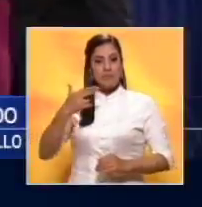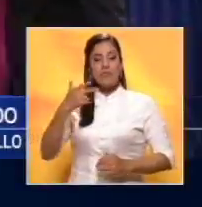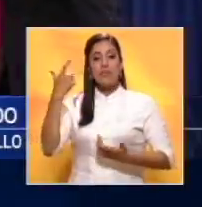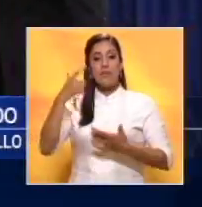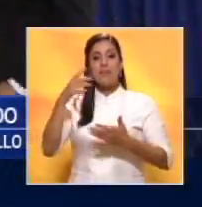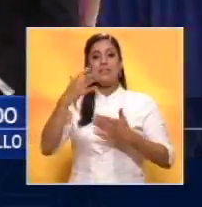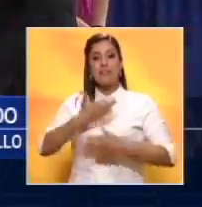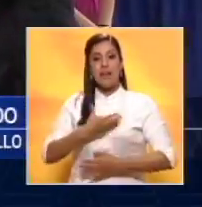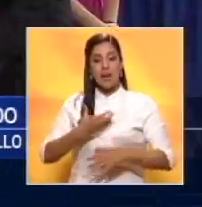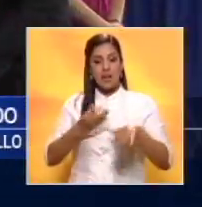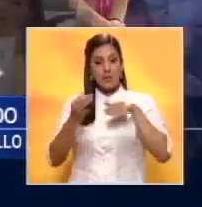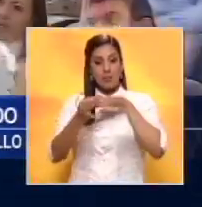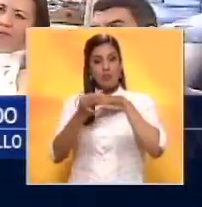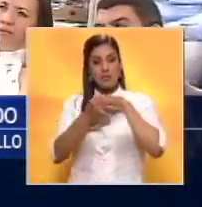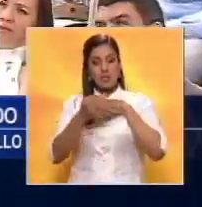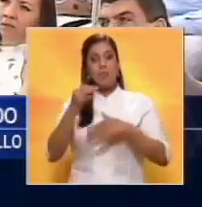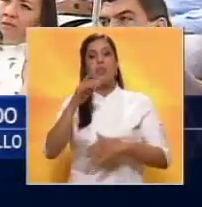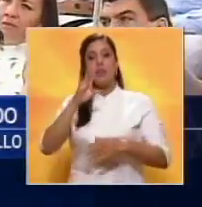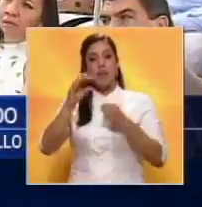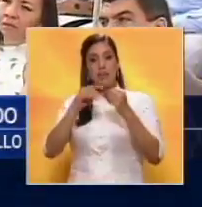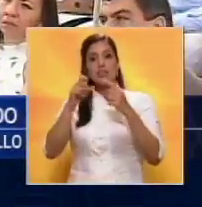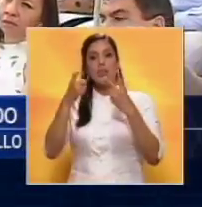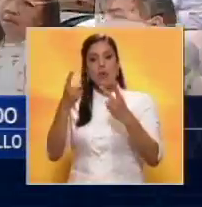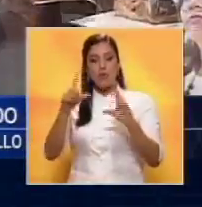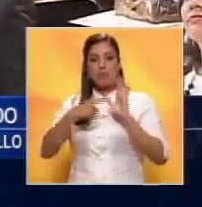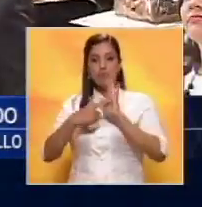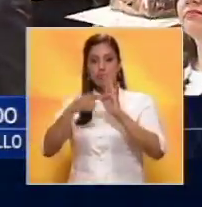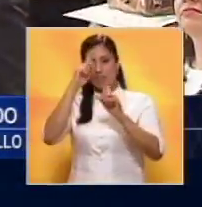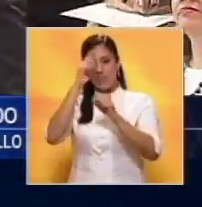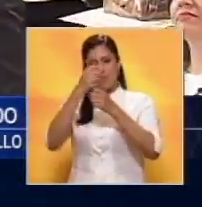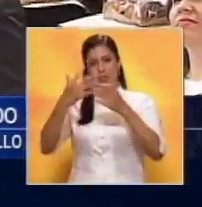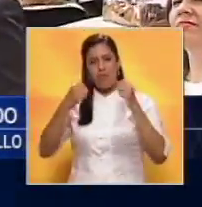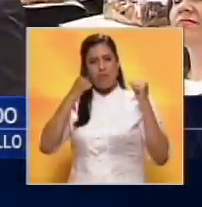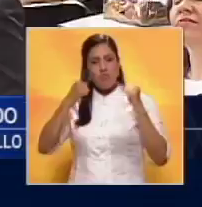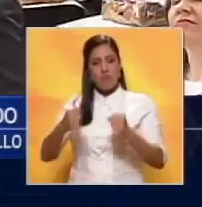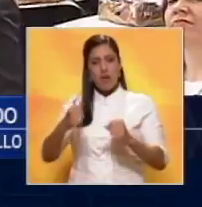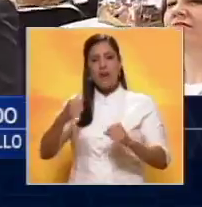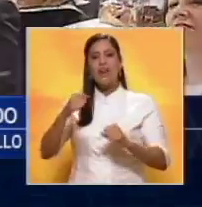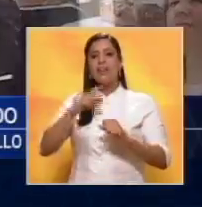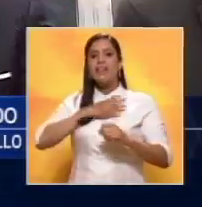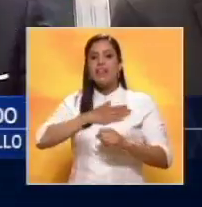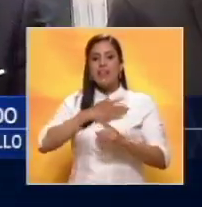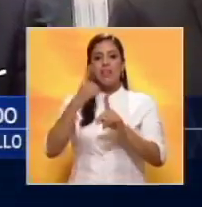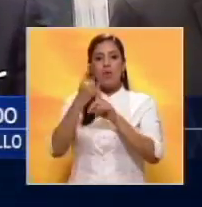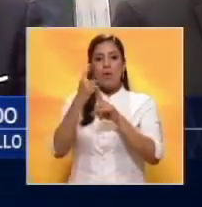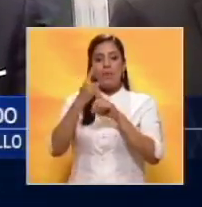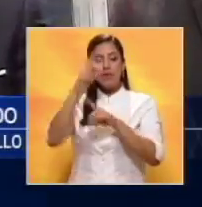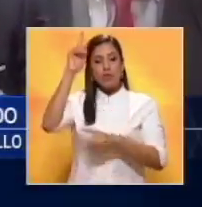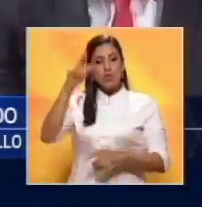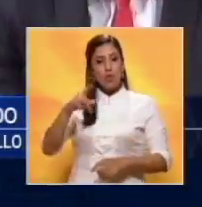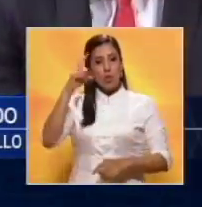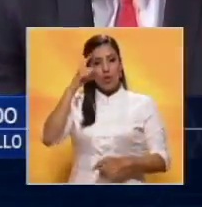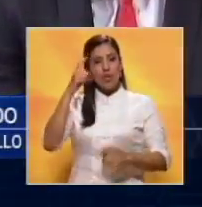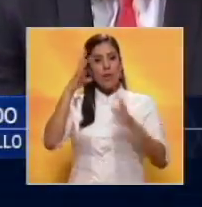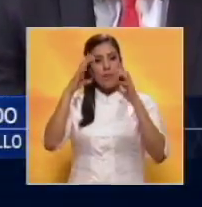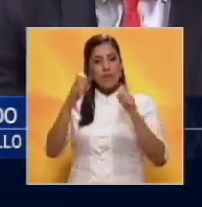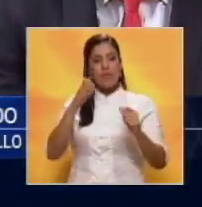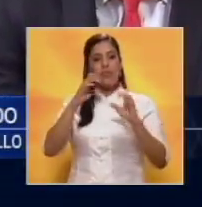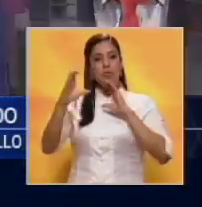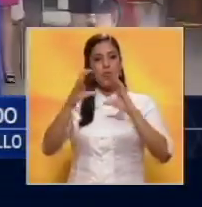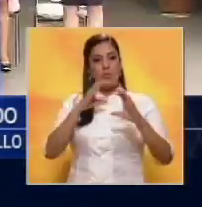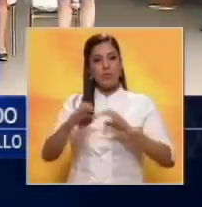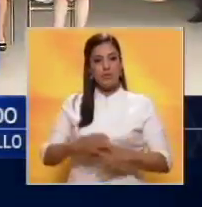donde el alcalde de este municipio, David Smolansky, resaltó la ardua labor y los retos que tienen que enfrentar diariamente los profesionales